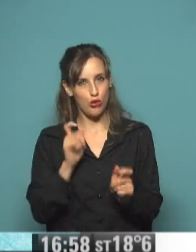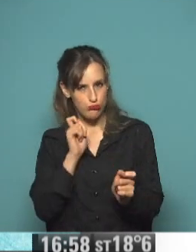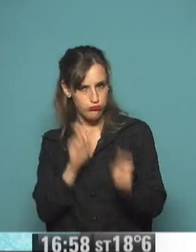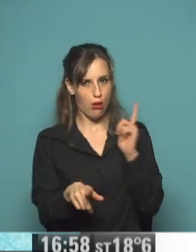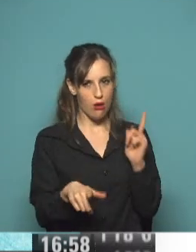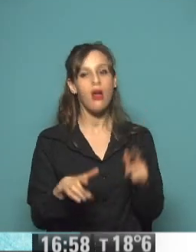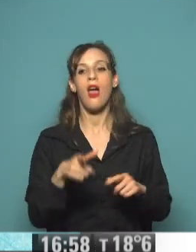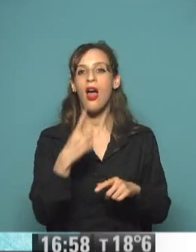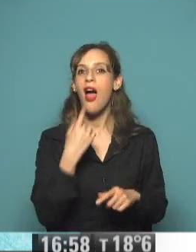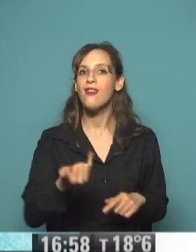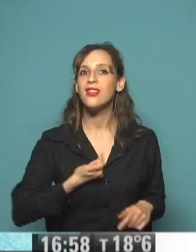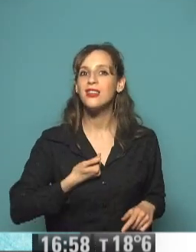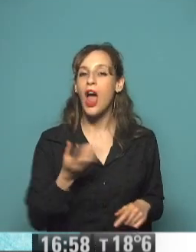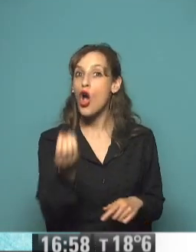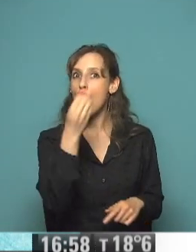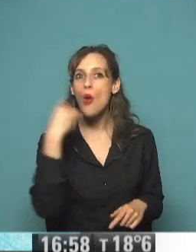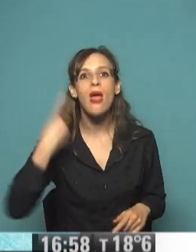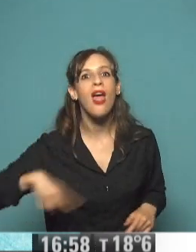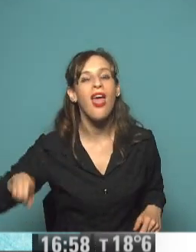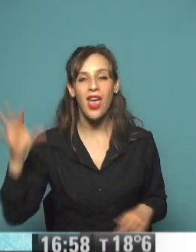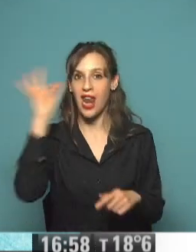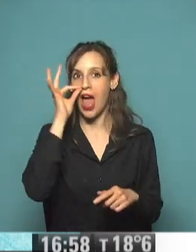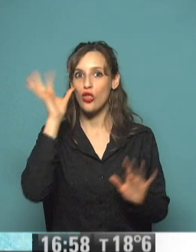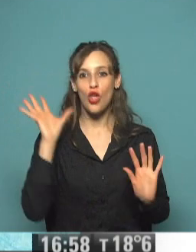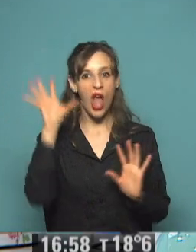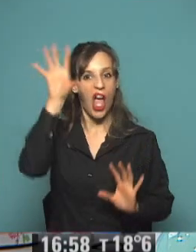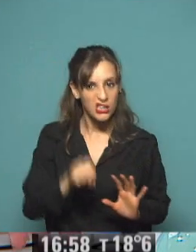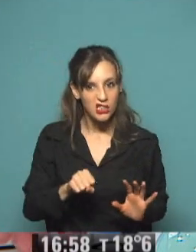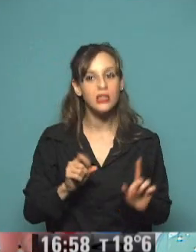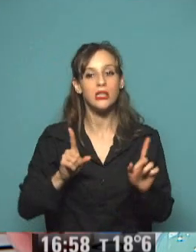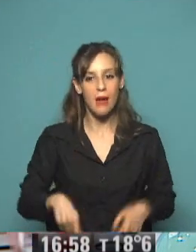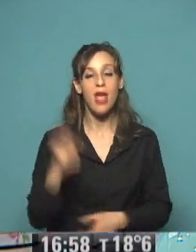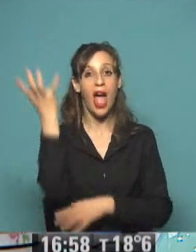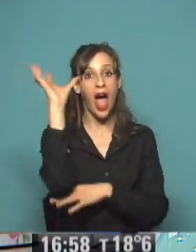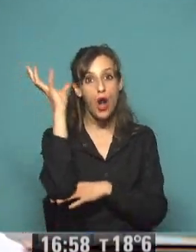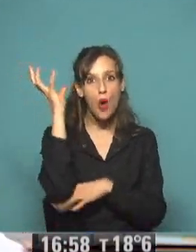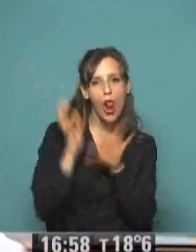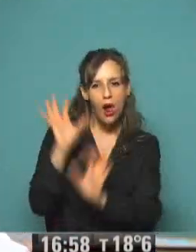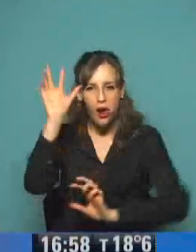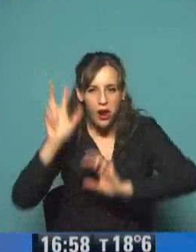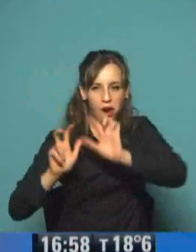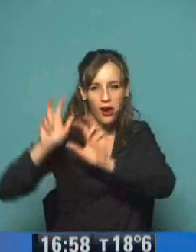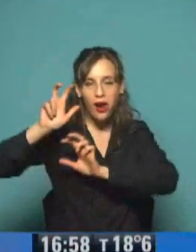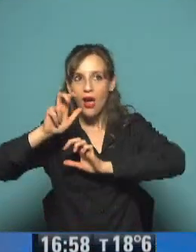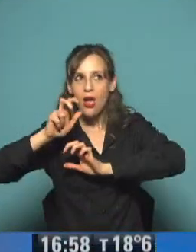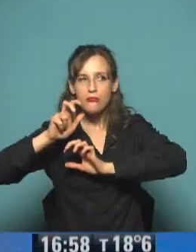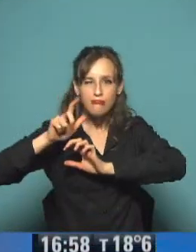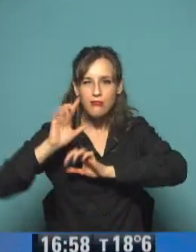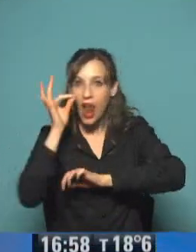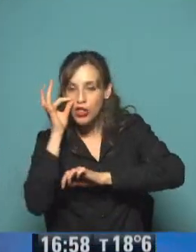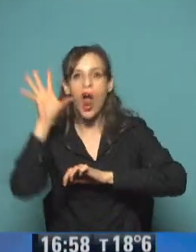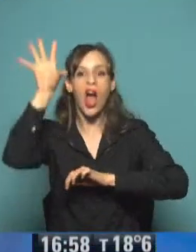caza ratoncitos. Sí. Y que trepa árboles, porque dice en los árboles está. Muy así bien. Que, muy buen trepador. Lo que le